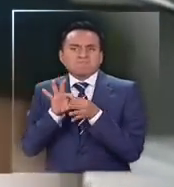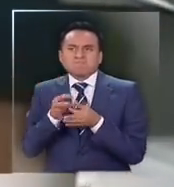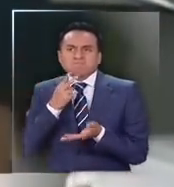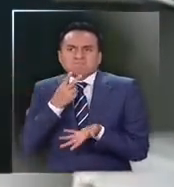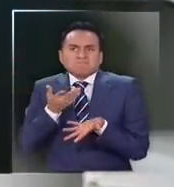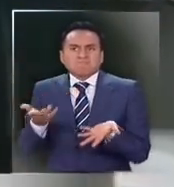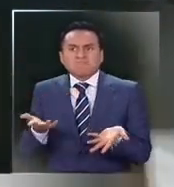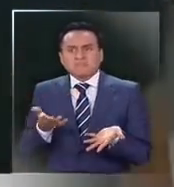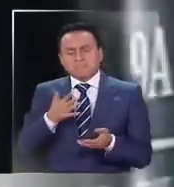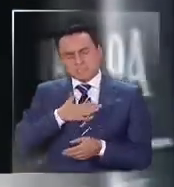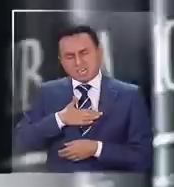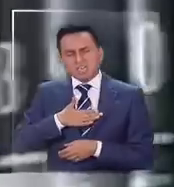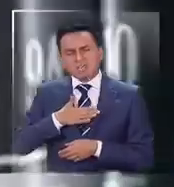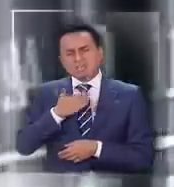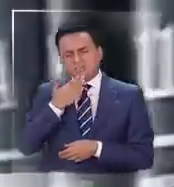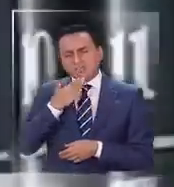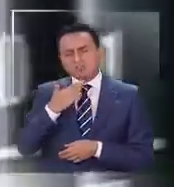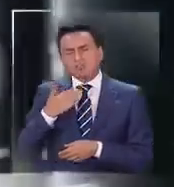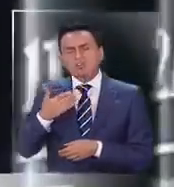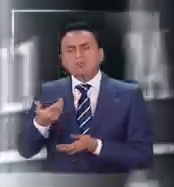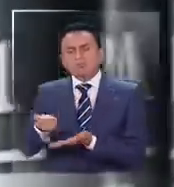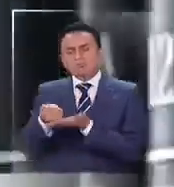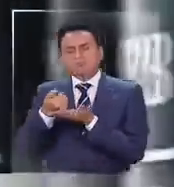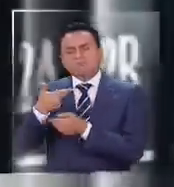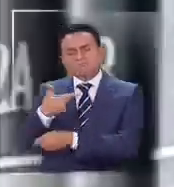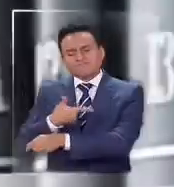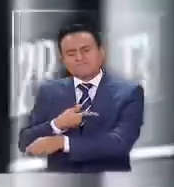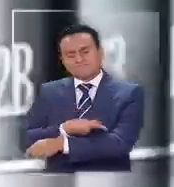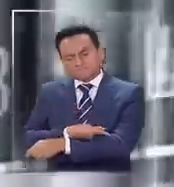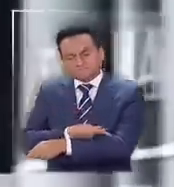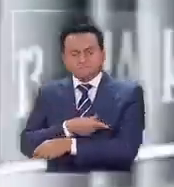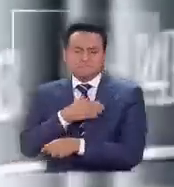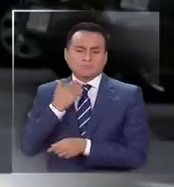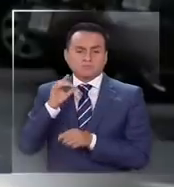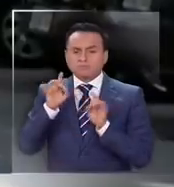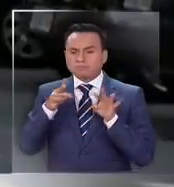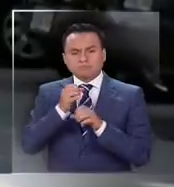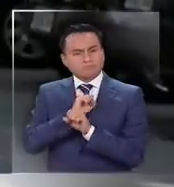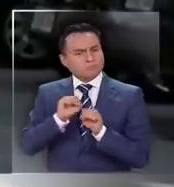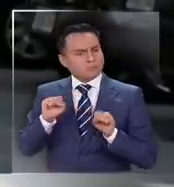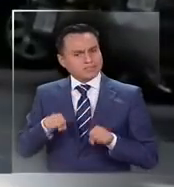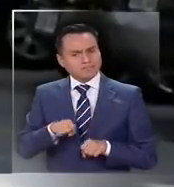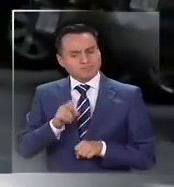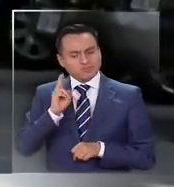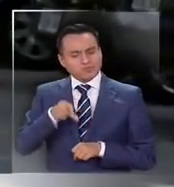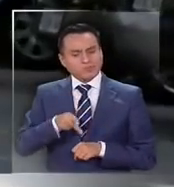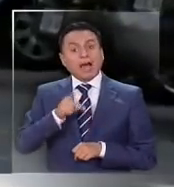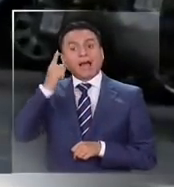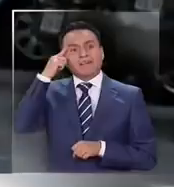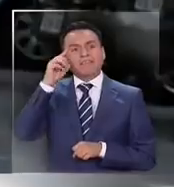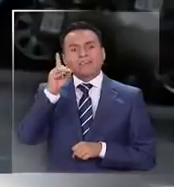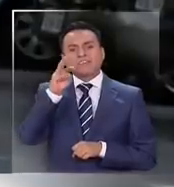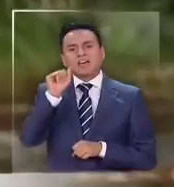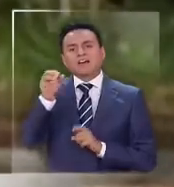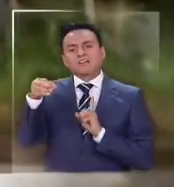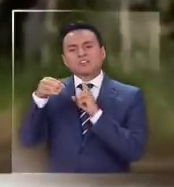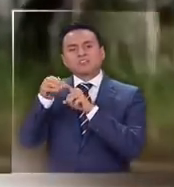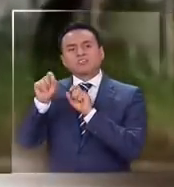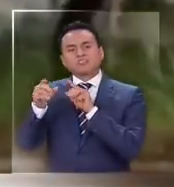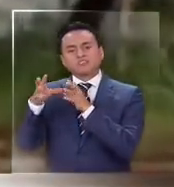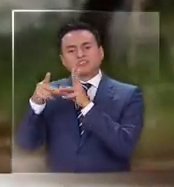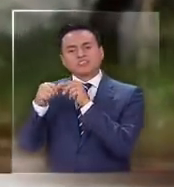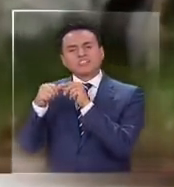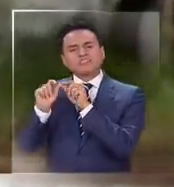a la vida y quiere que se le conceda un suicidio asistido prohibido en Australia. Por eso David se afilió a la Asociación de Defensa